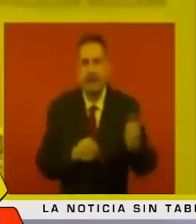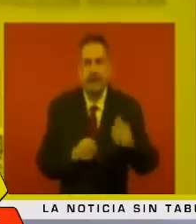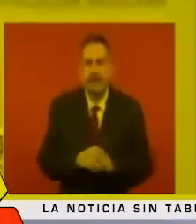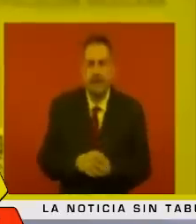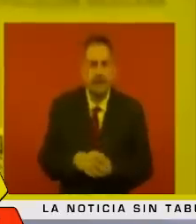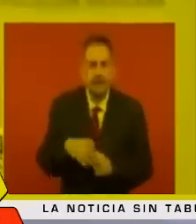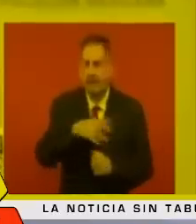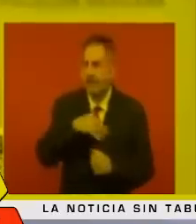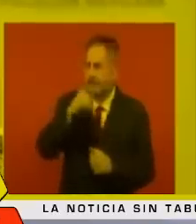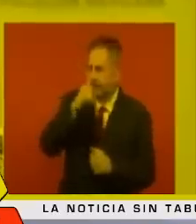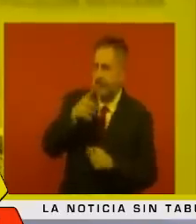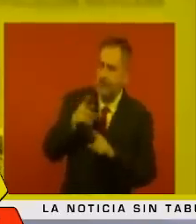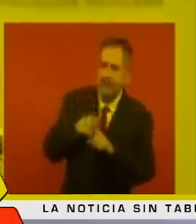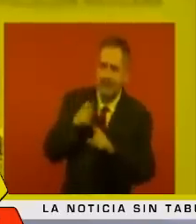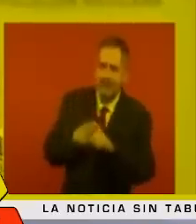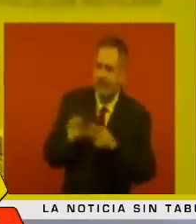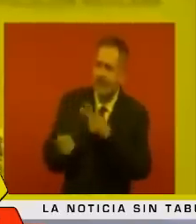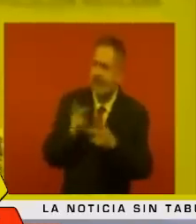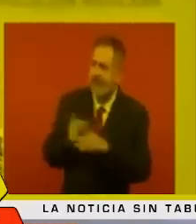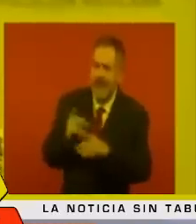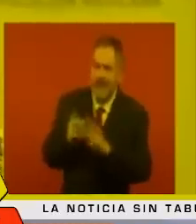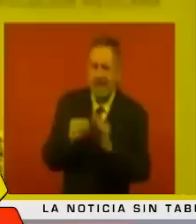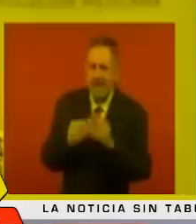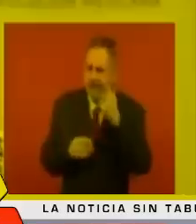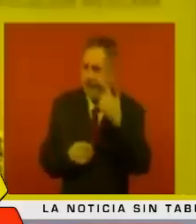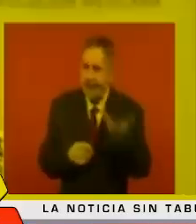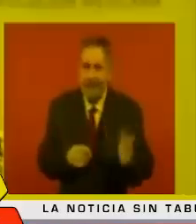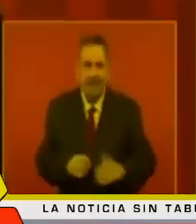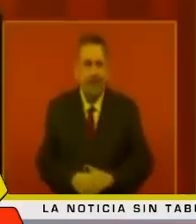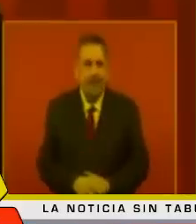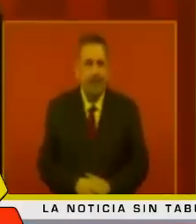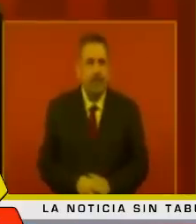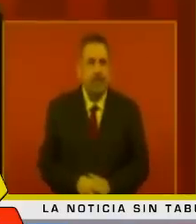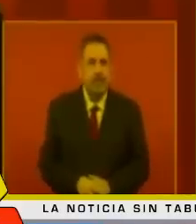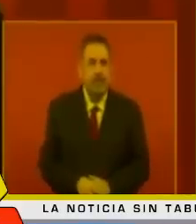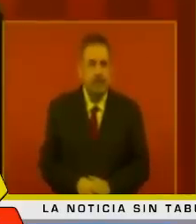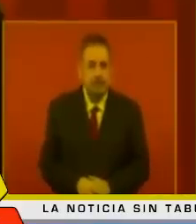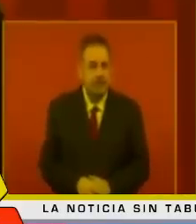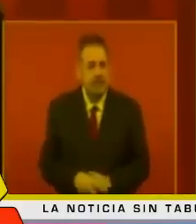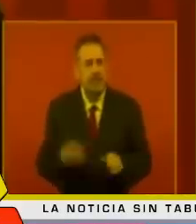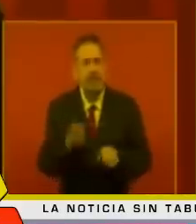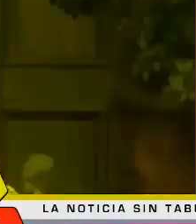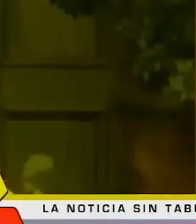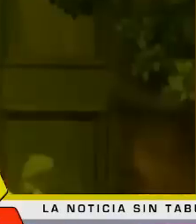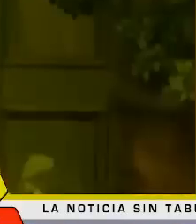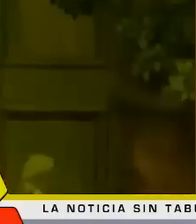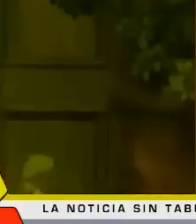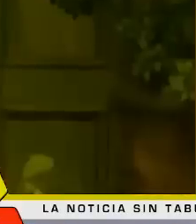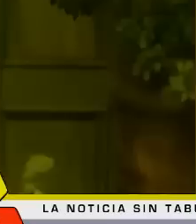de protesta, de cuestionamiento, de crítica, ¿no? Pero no pasa de eso.